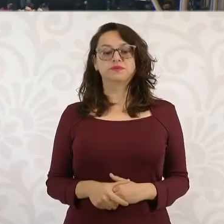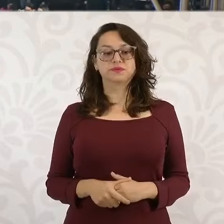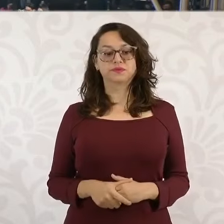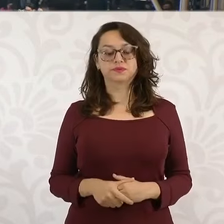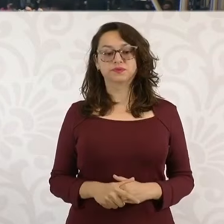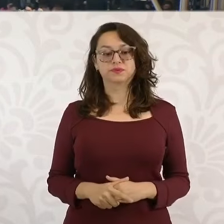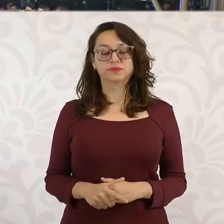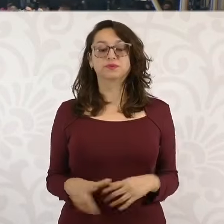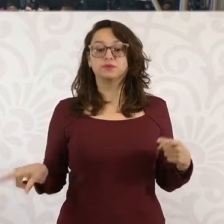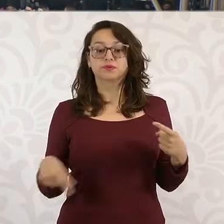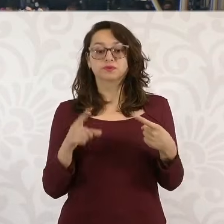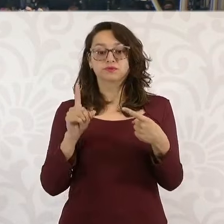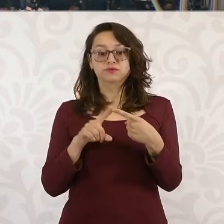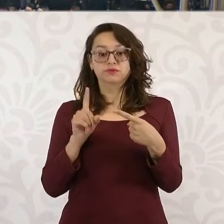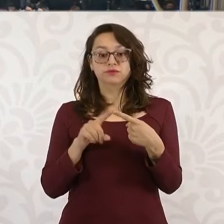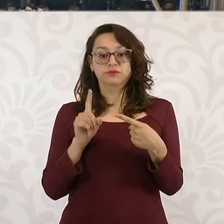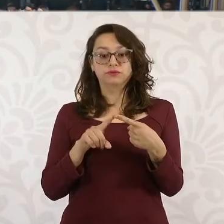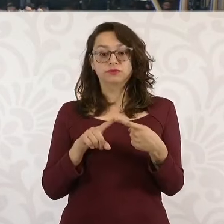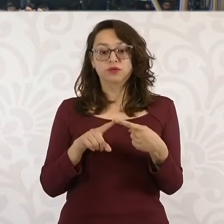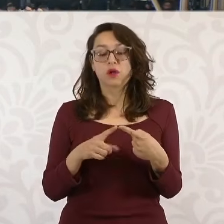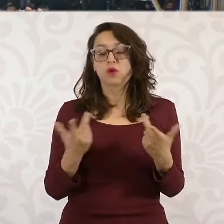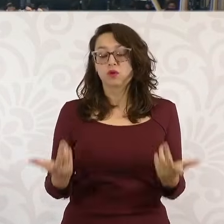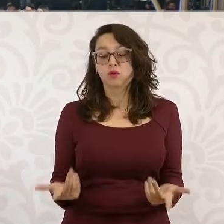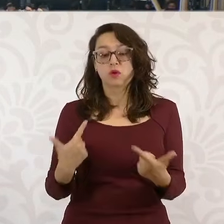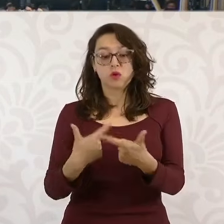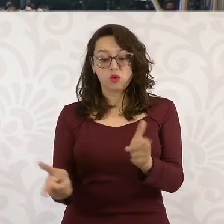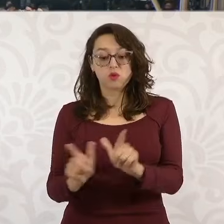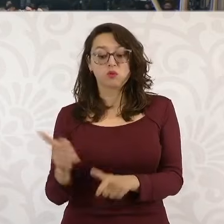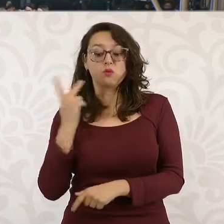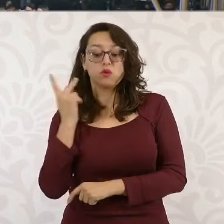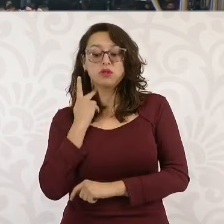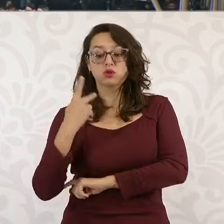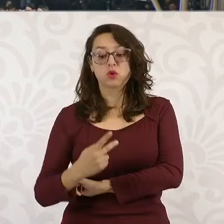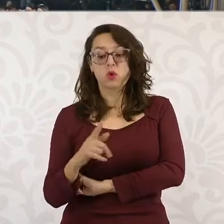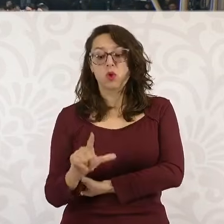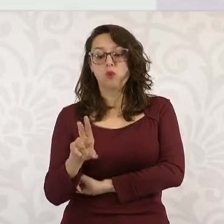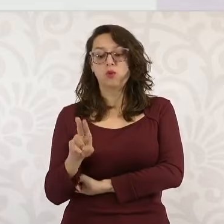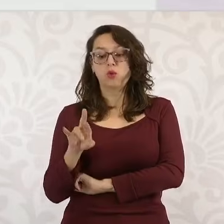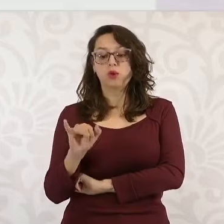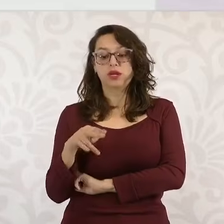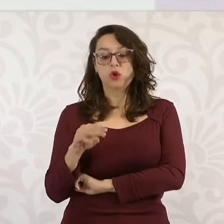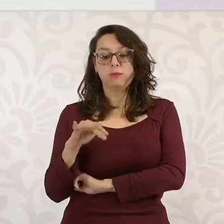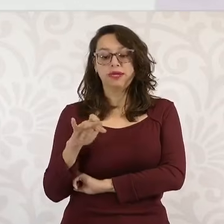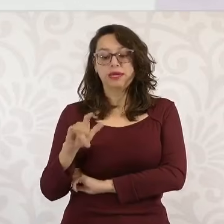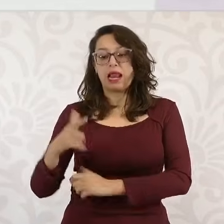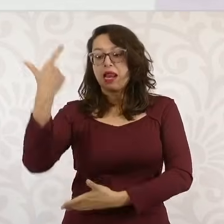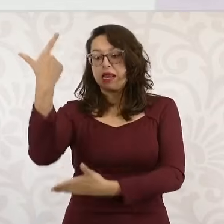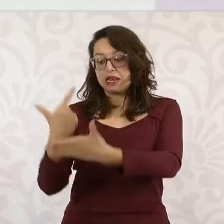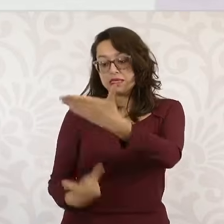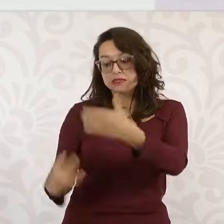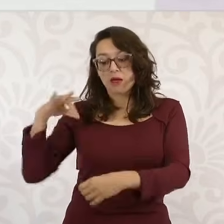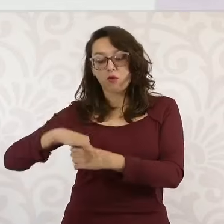Número 1, se eliminan las listas de los partidos para representación